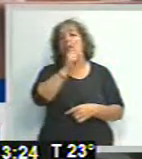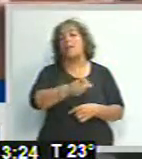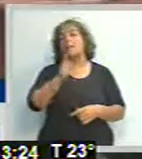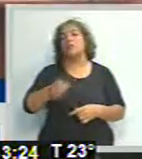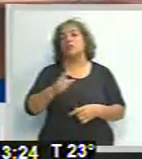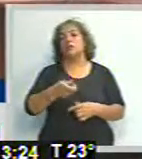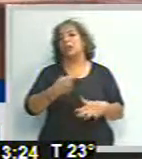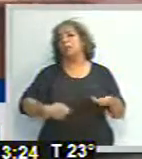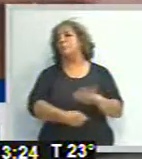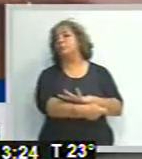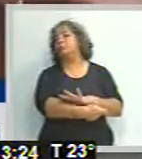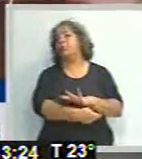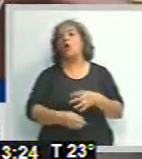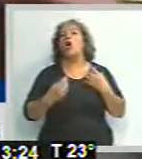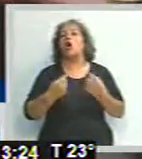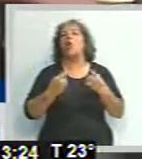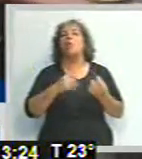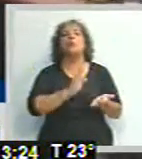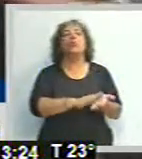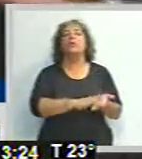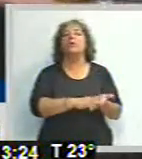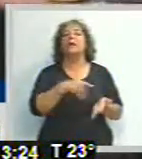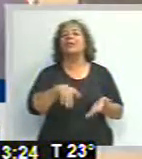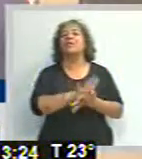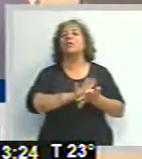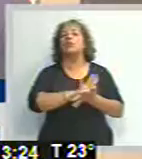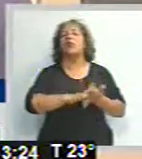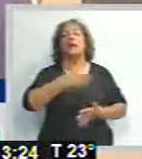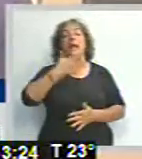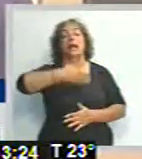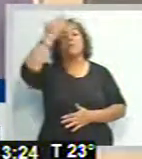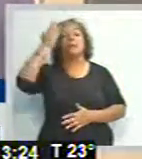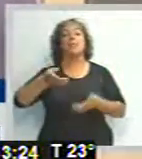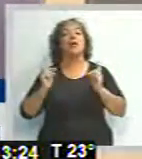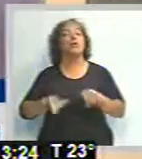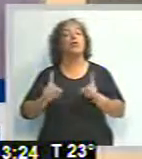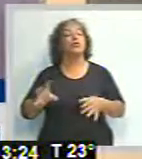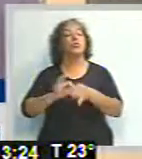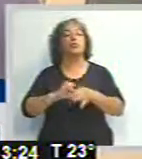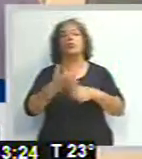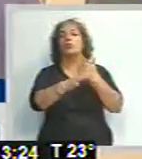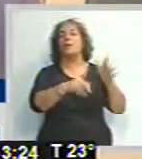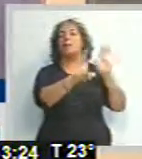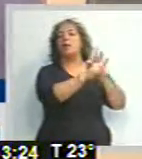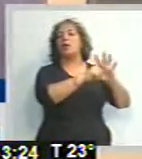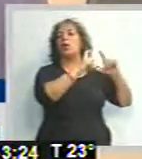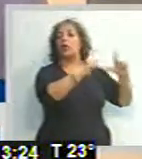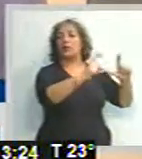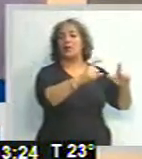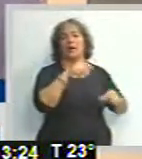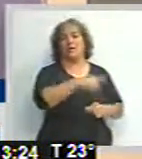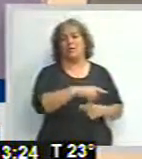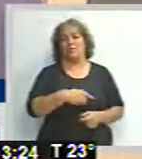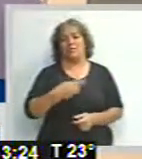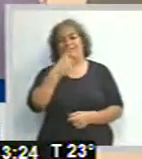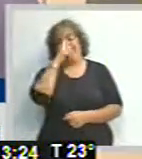corrupta. ¿Cómo justifican esta maniobra diciendo de que la Asamblea de Docentes Unidos no tiene personería? Lo cual es ridículo